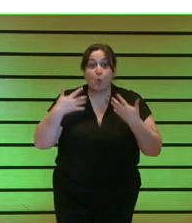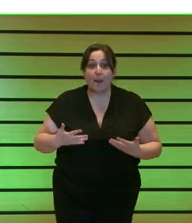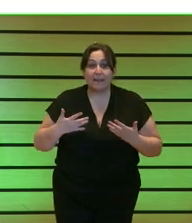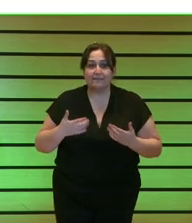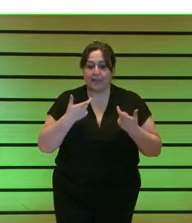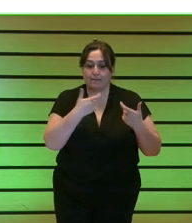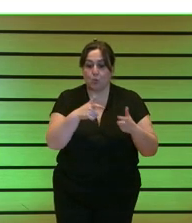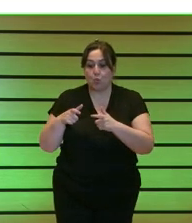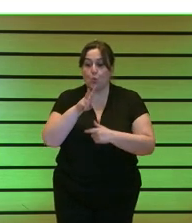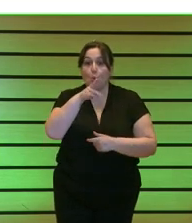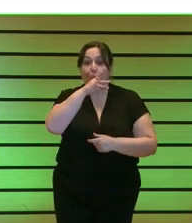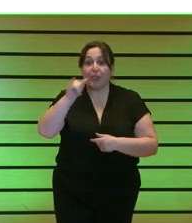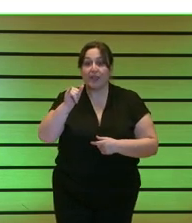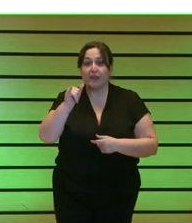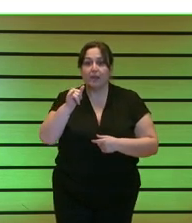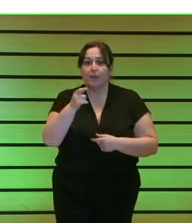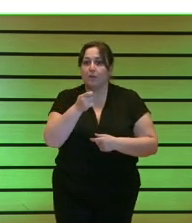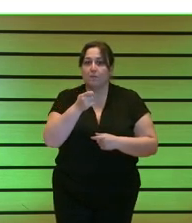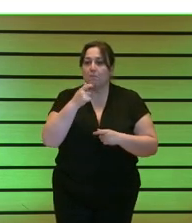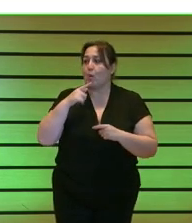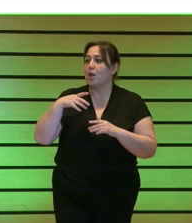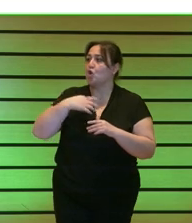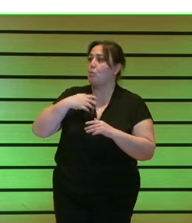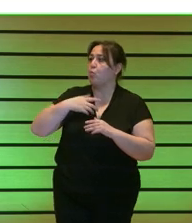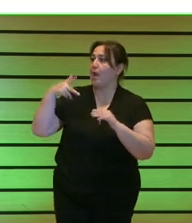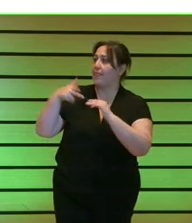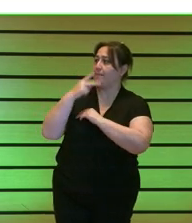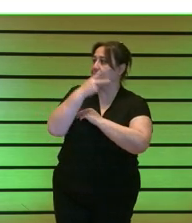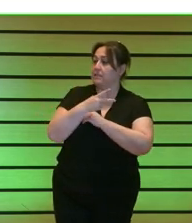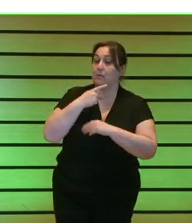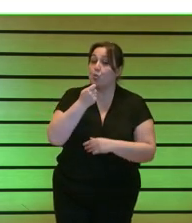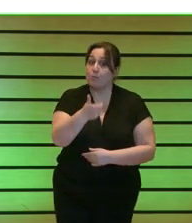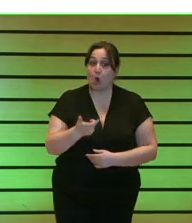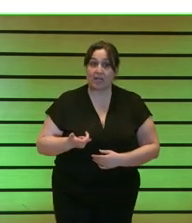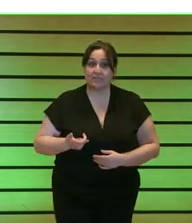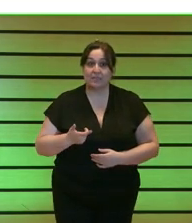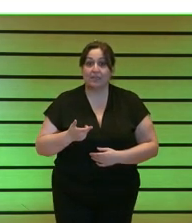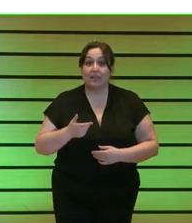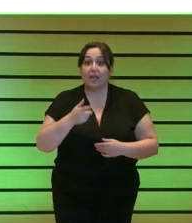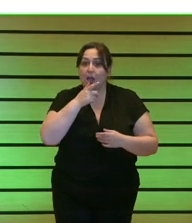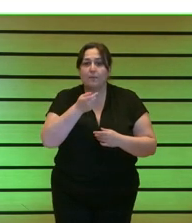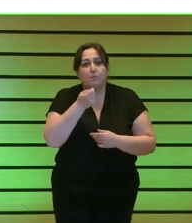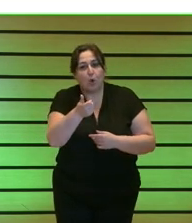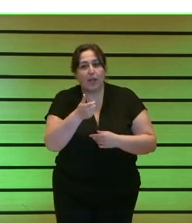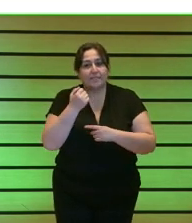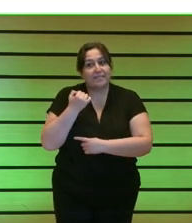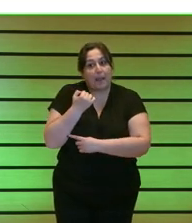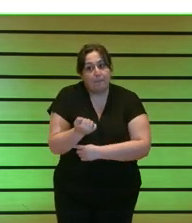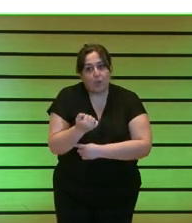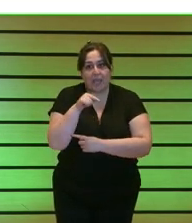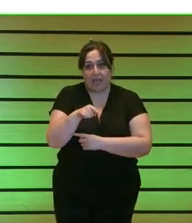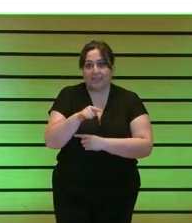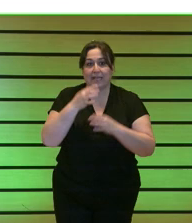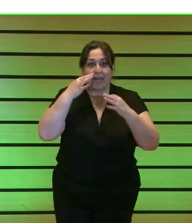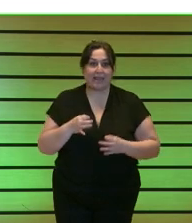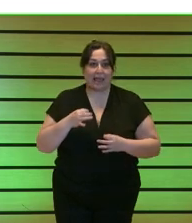muy pocas unidades de cuidados intensivos que tengan restringida la visita mañana y tarde Hay muy pocas unidades donde sea donde se le dé la espalda a esta realidad de